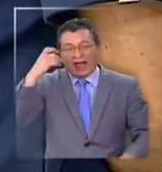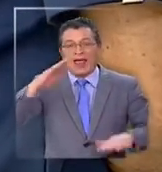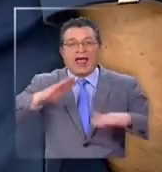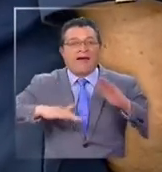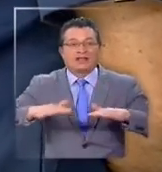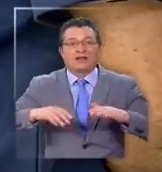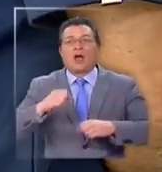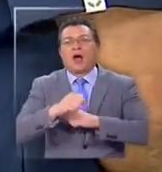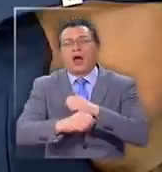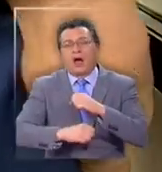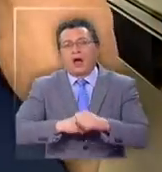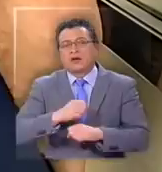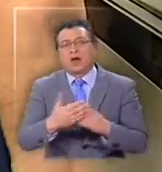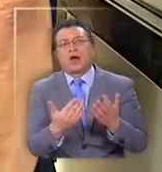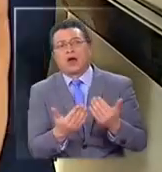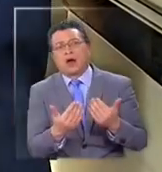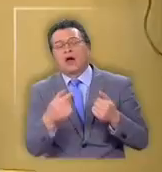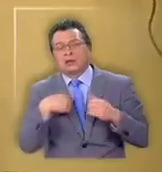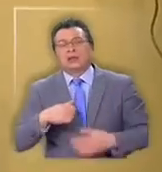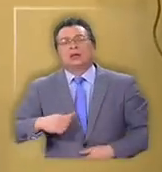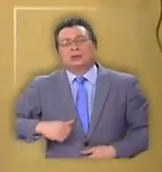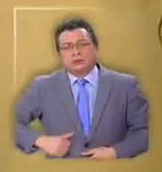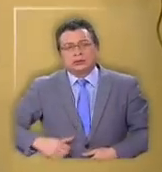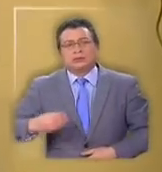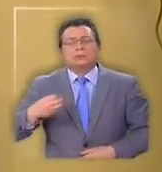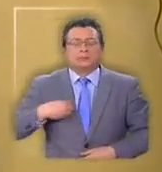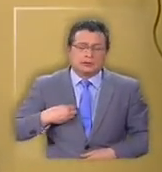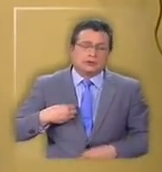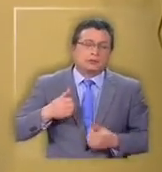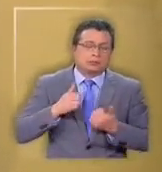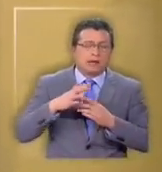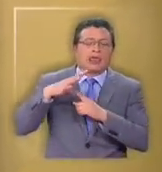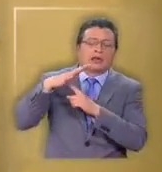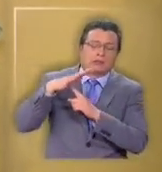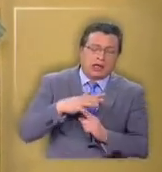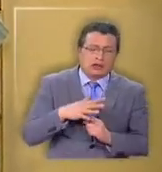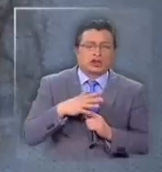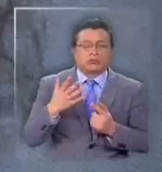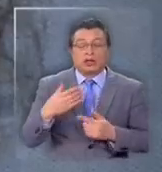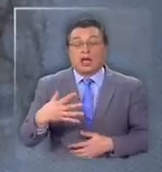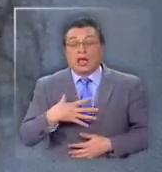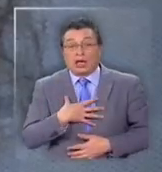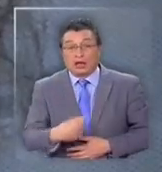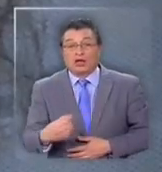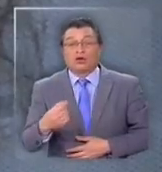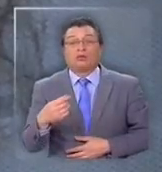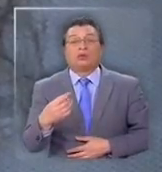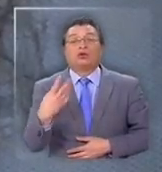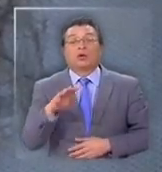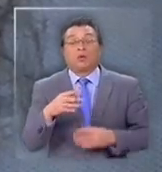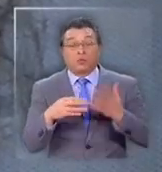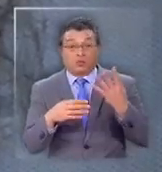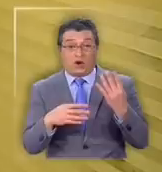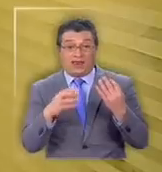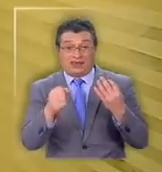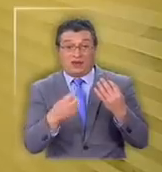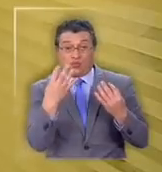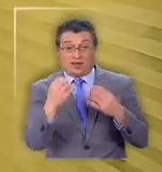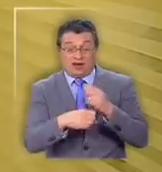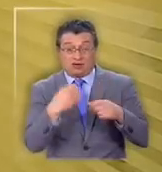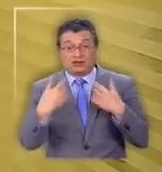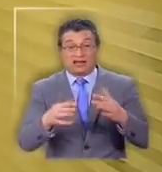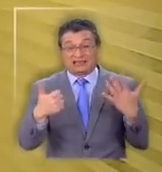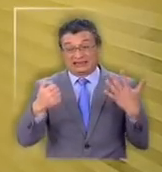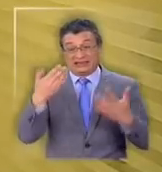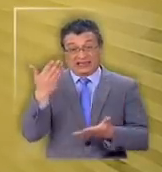Años esperando este día, años de penas, sinsabores, discriminación, con un hijo, 40 años, y después de haber bajado 60